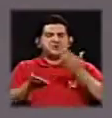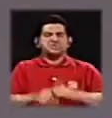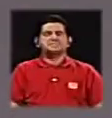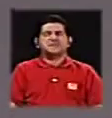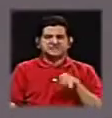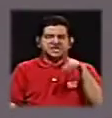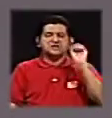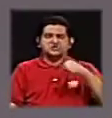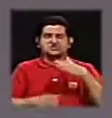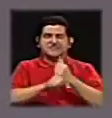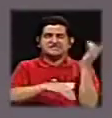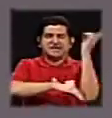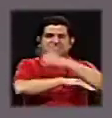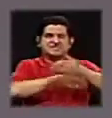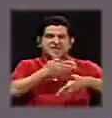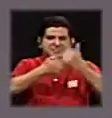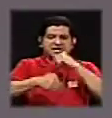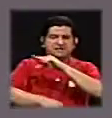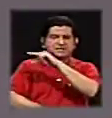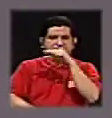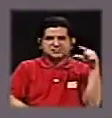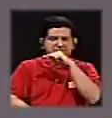hagan los días antes, semanas antes,